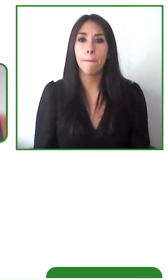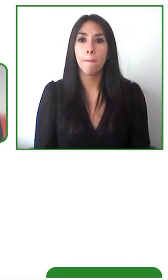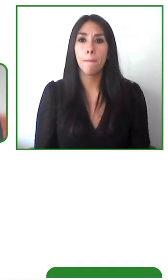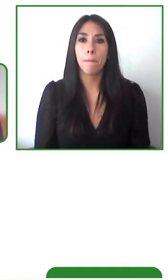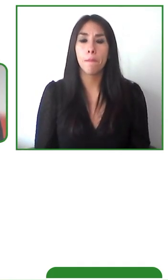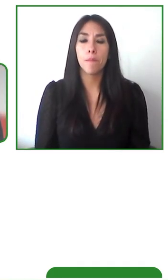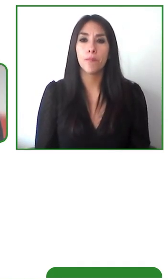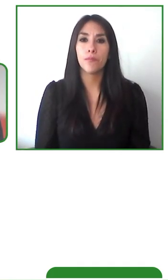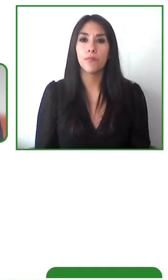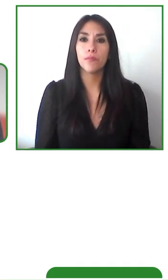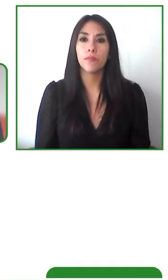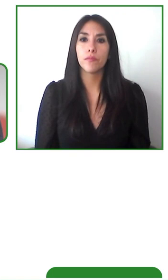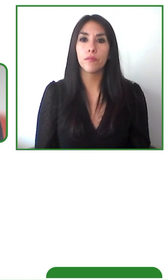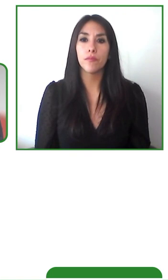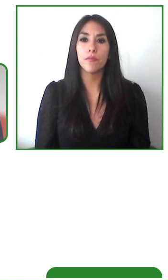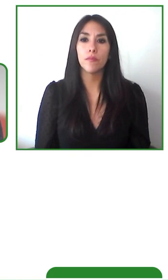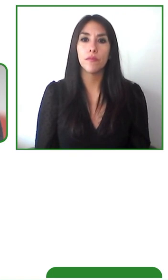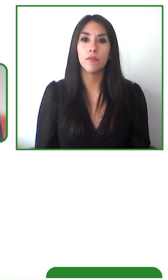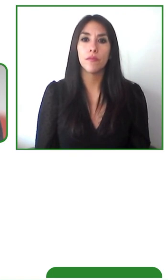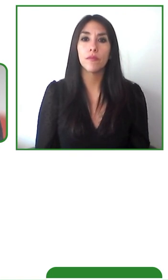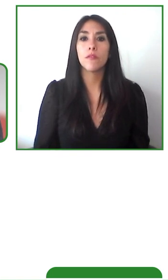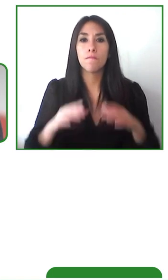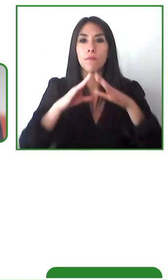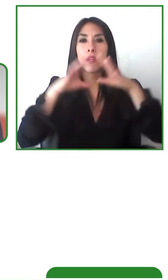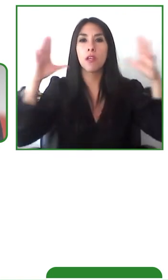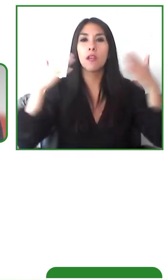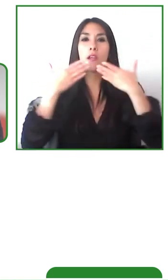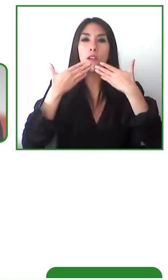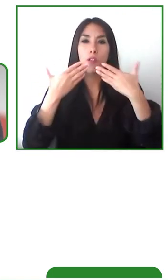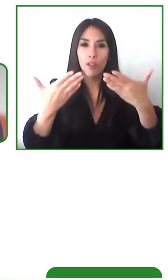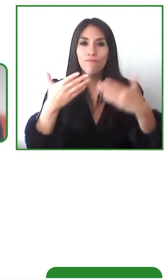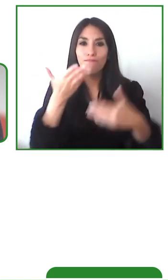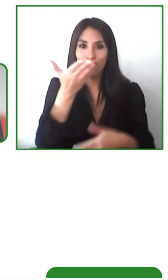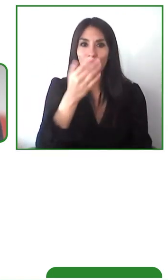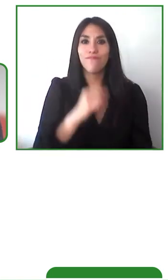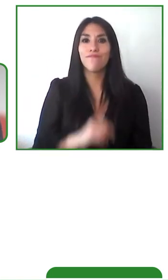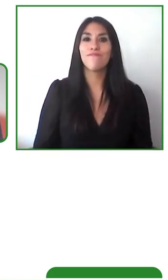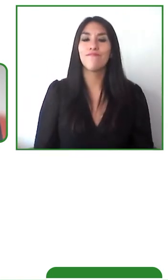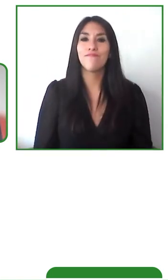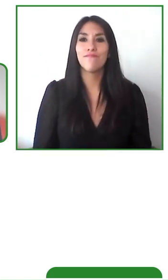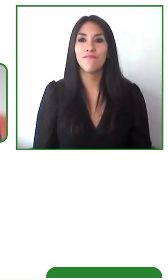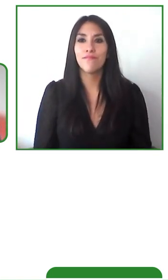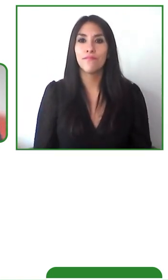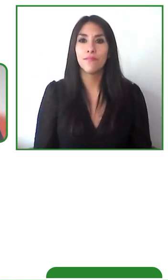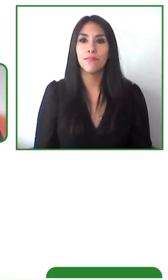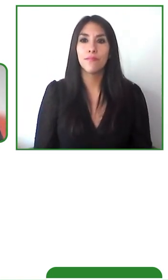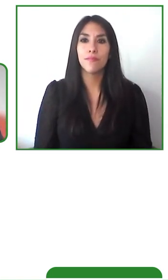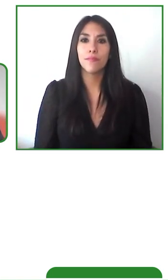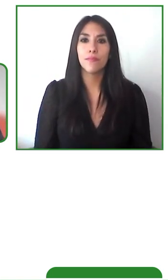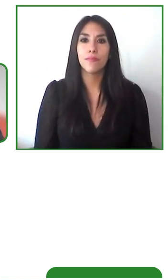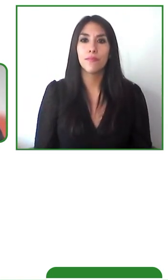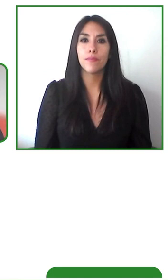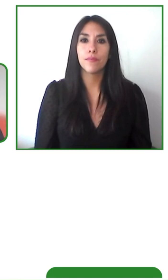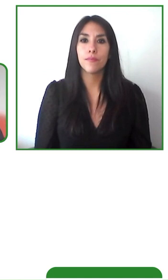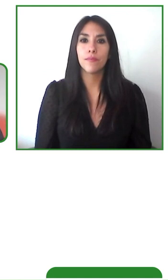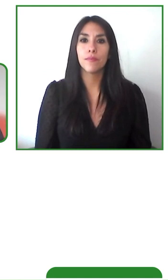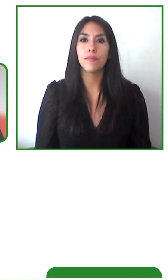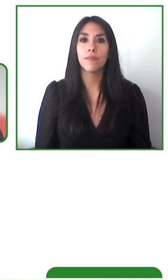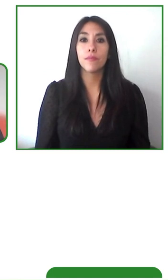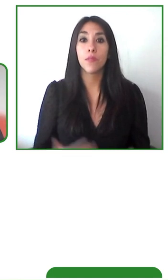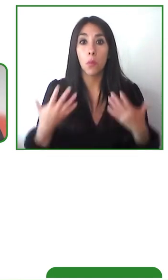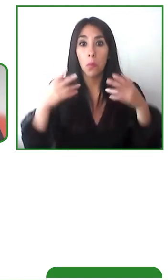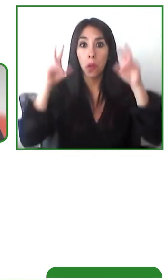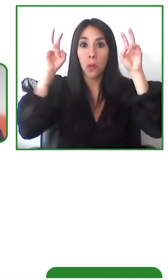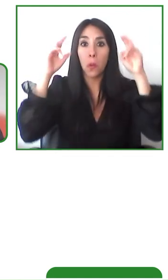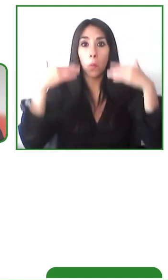Gracias para ambos. Y como se nota como tema, todos empiezan desde el impacto, desde el derecho que las personas tienen y desde